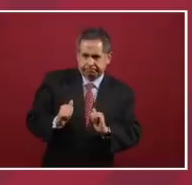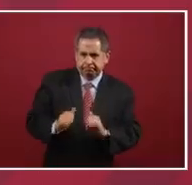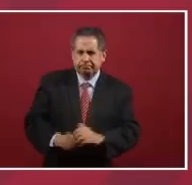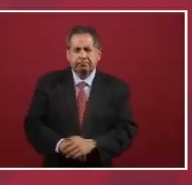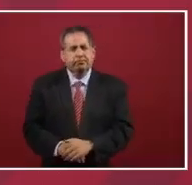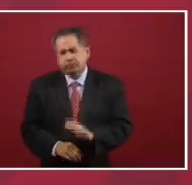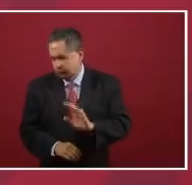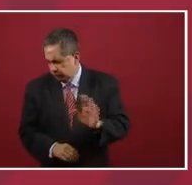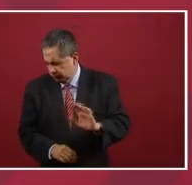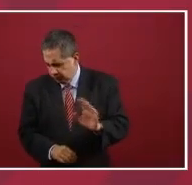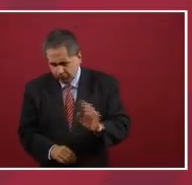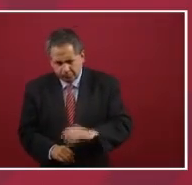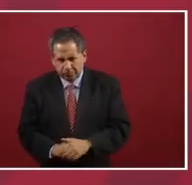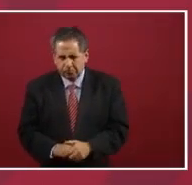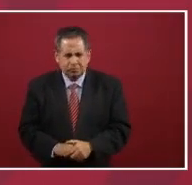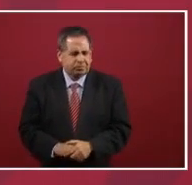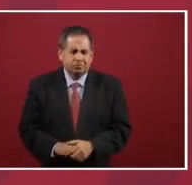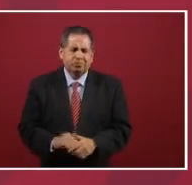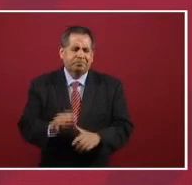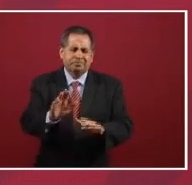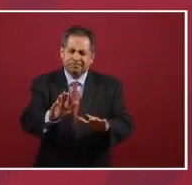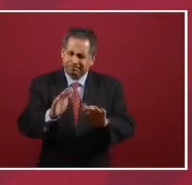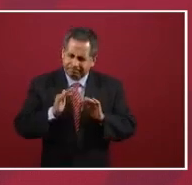No, al contrario, estar tranquilos,